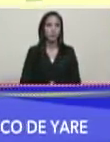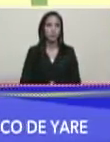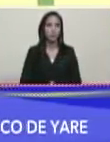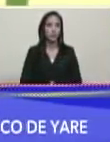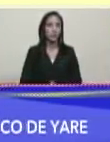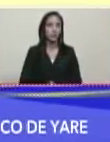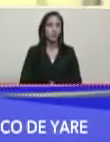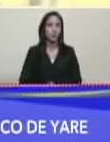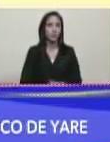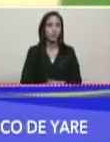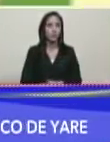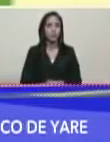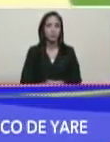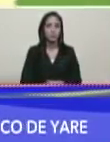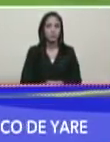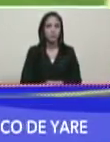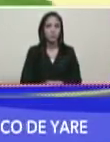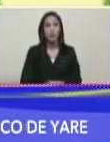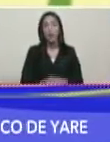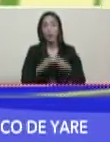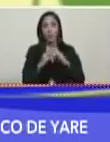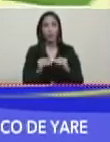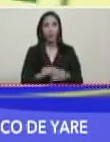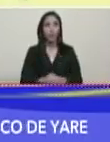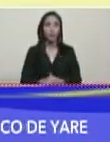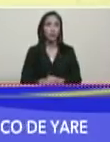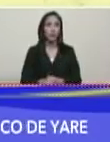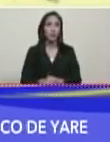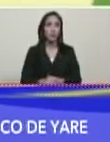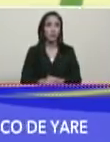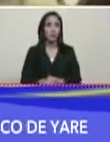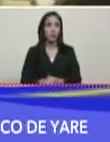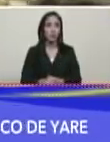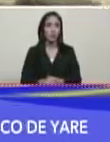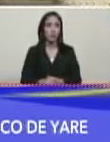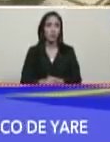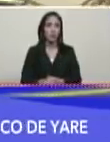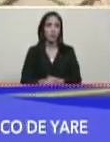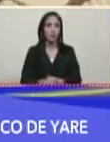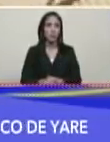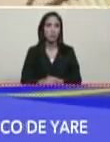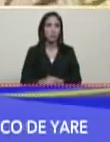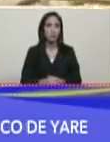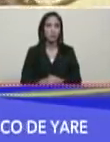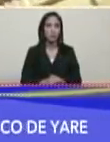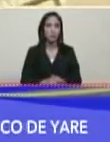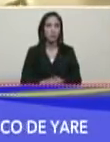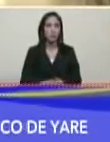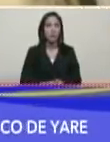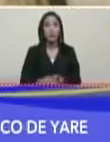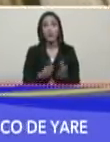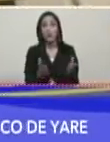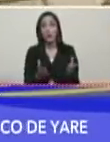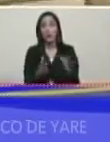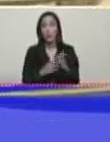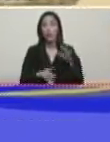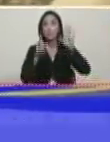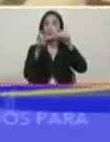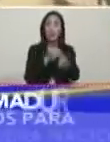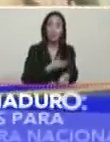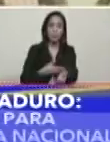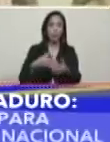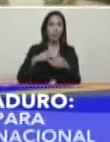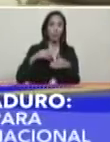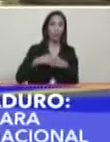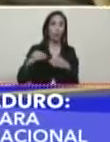inversión, Benzo. La inversión monetaria, financiera. Nos pedían 6 millones de